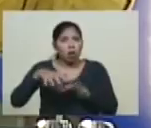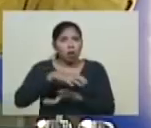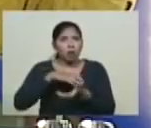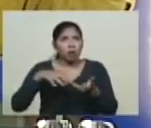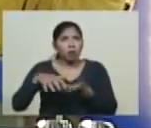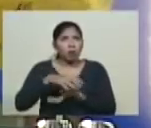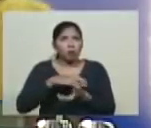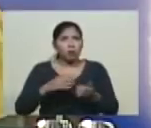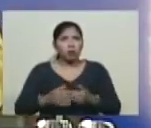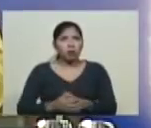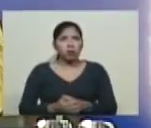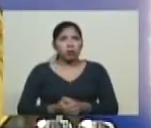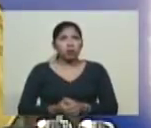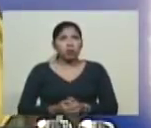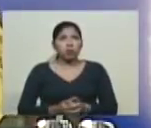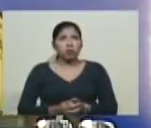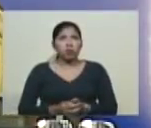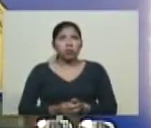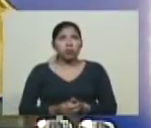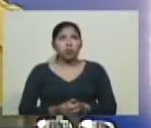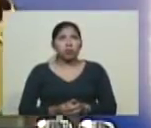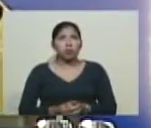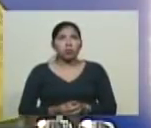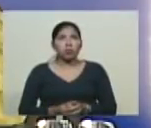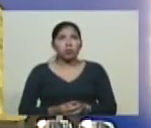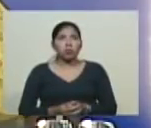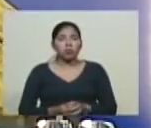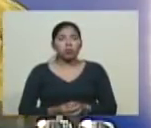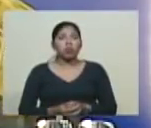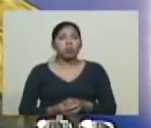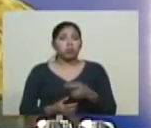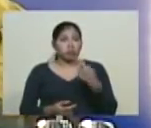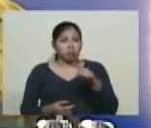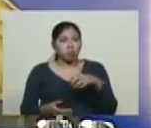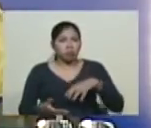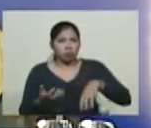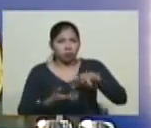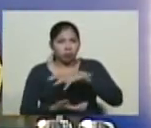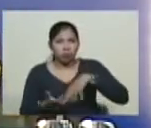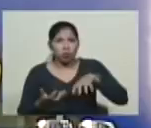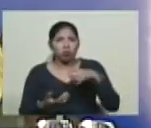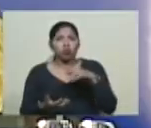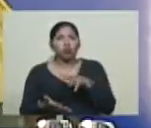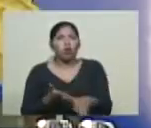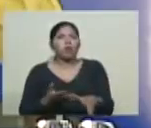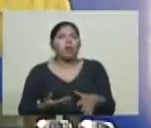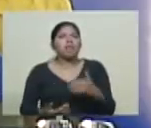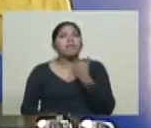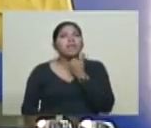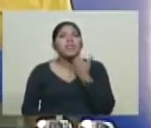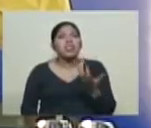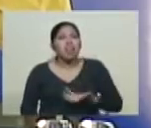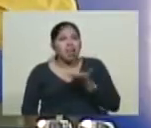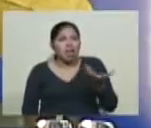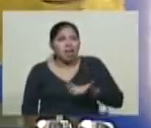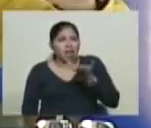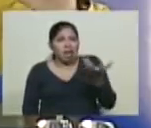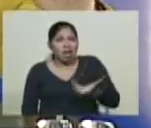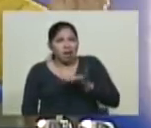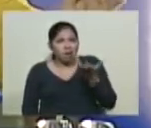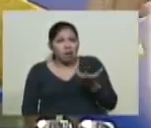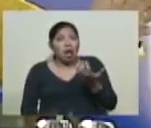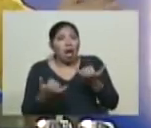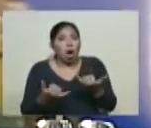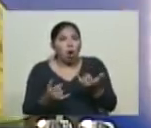en Brasil. No es nuevo, en Brasil ha habido problemas de fiebre amarilla siempre. Ahora se ha